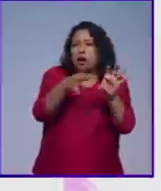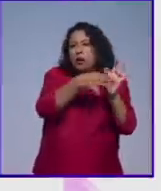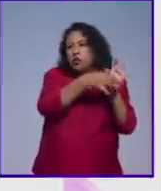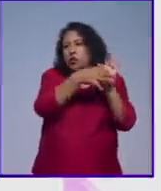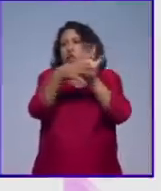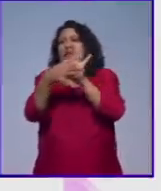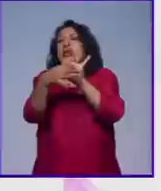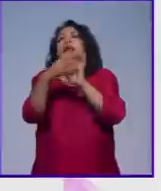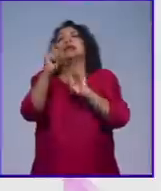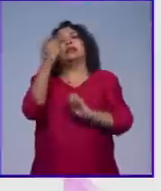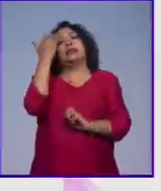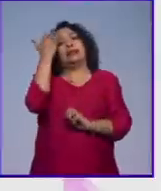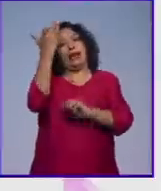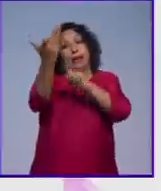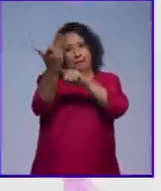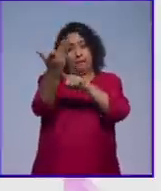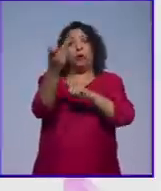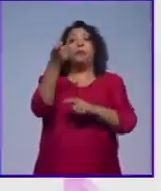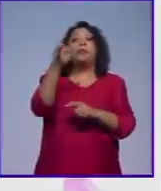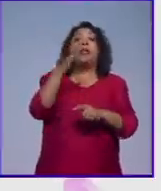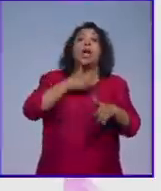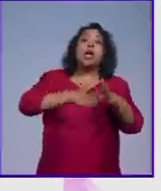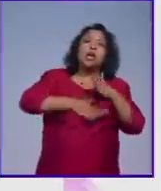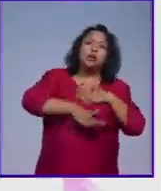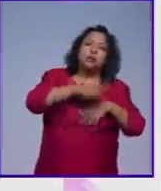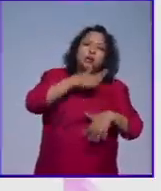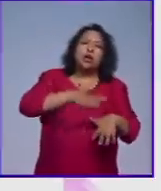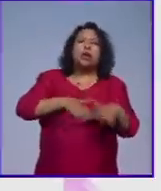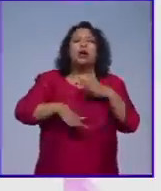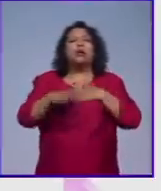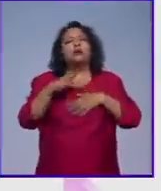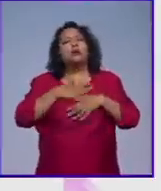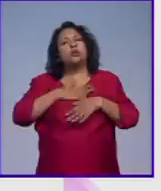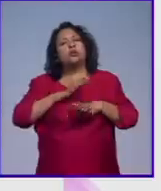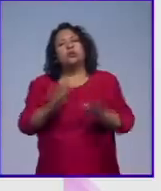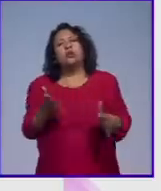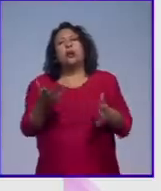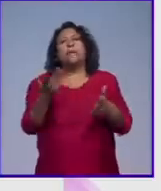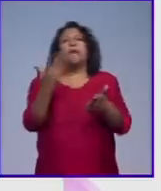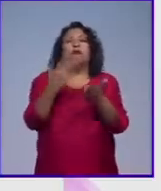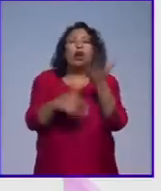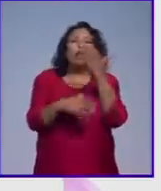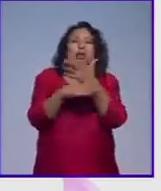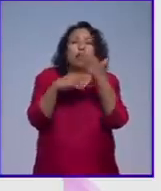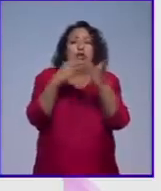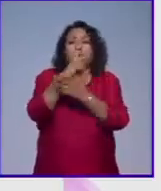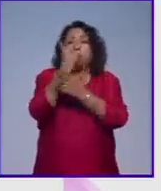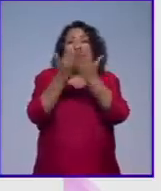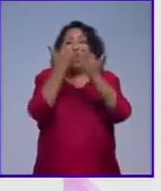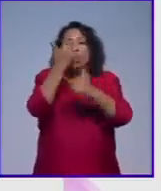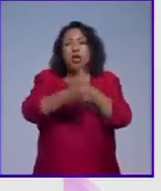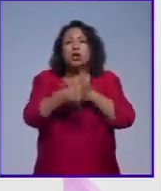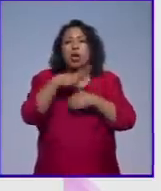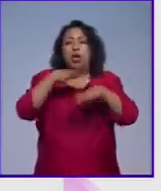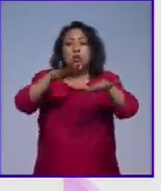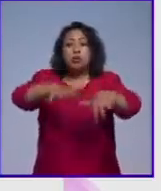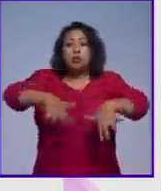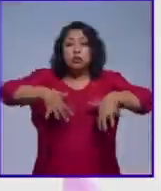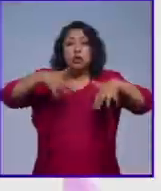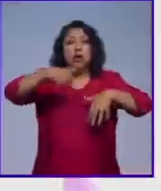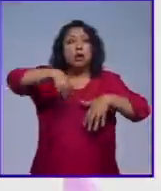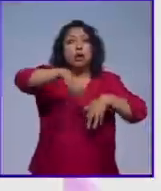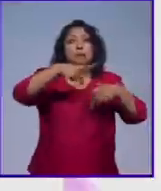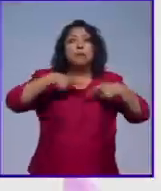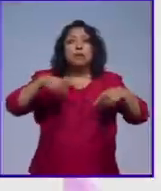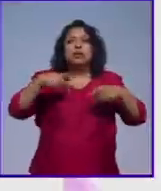era el tiempo. A partir del cansancio, el desgaste y la precariedad, el proyecto provoca un espectáculo que vuelve al